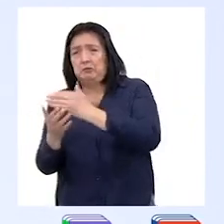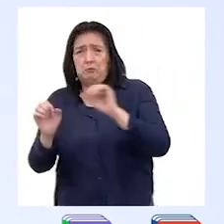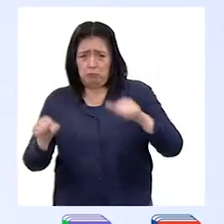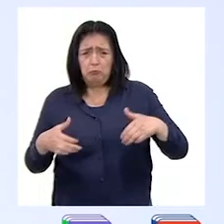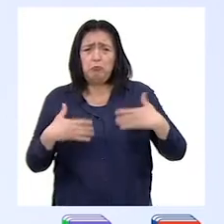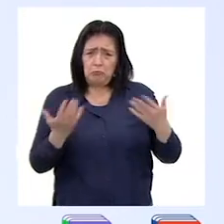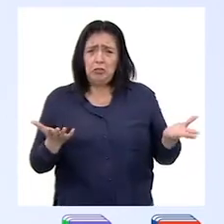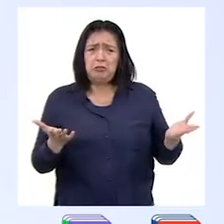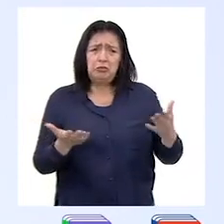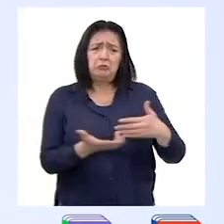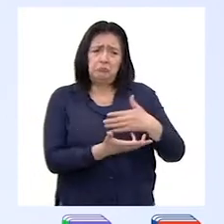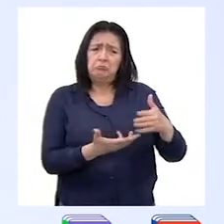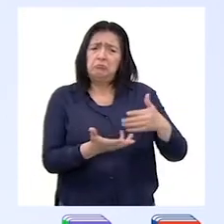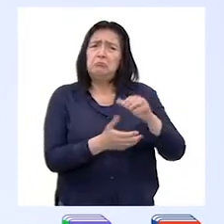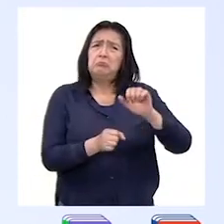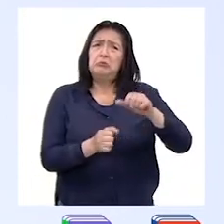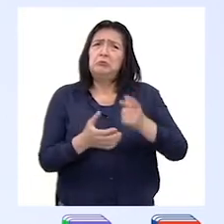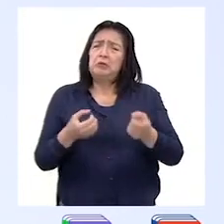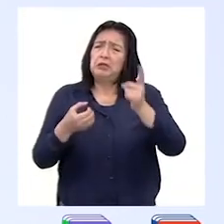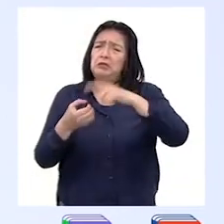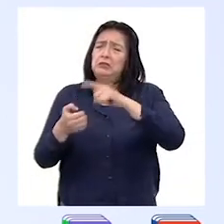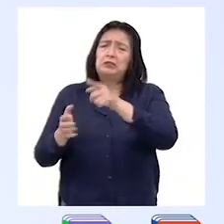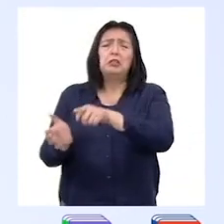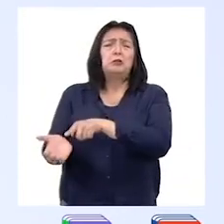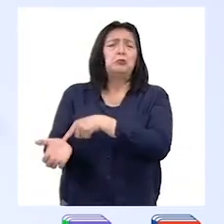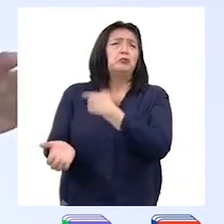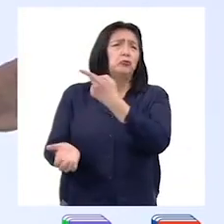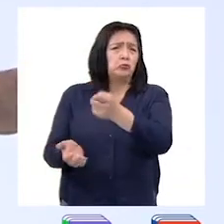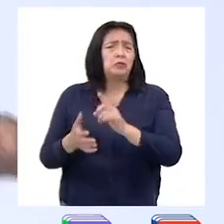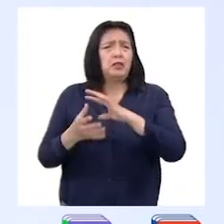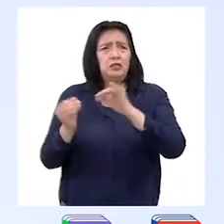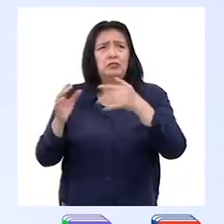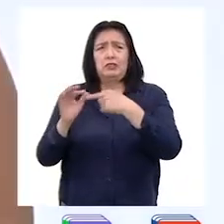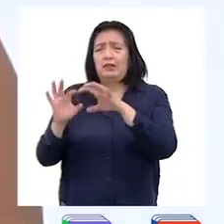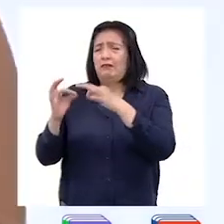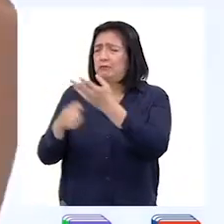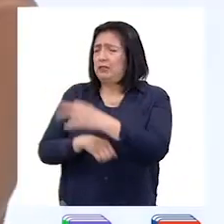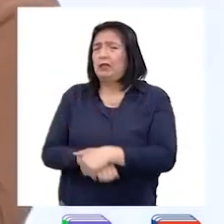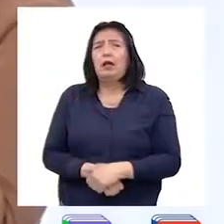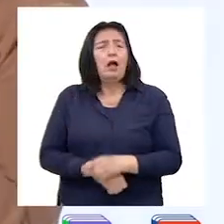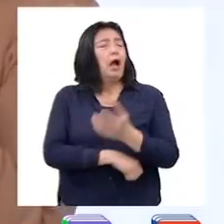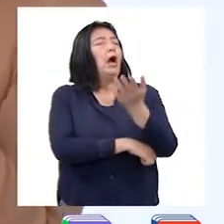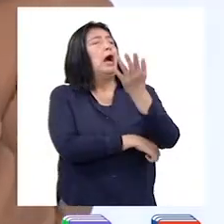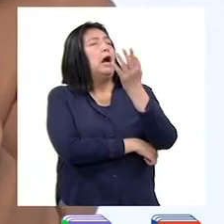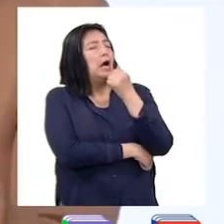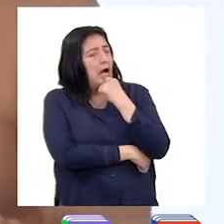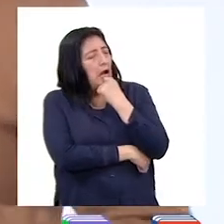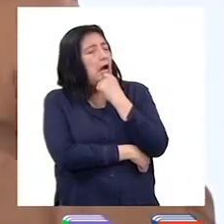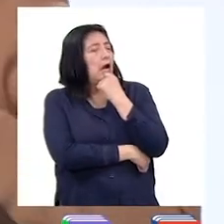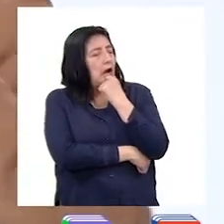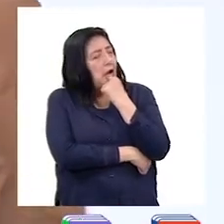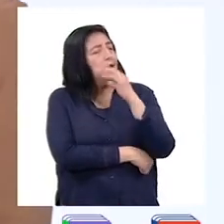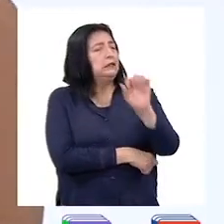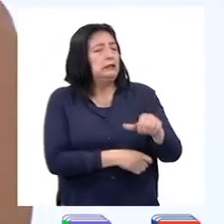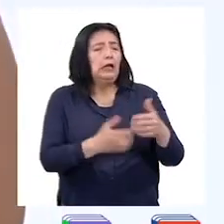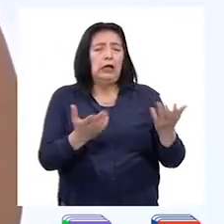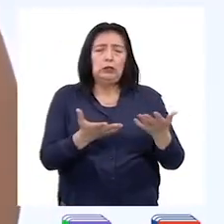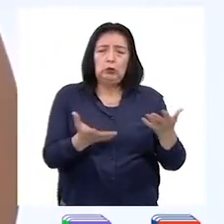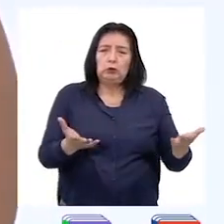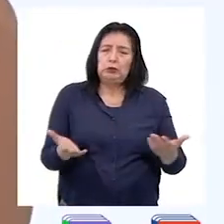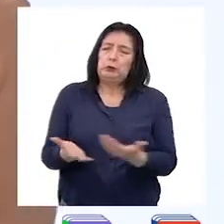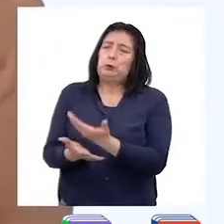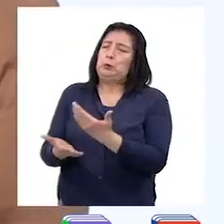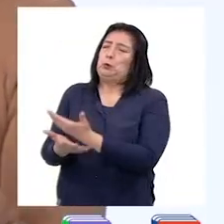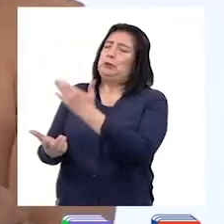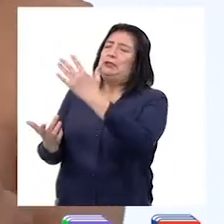convivir y formar parte de nuestras costumbres e historia familiar. Entonces, el hecho de que existan objetos más